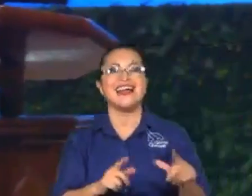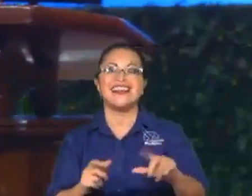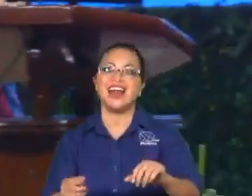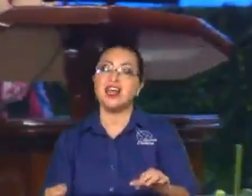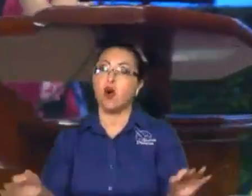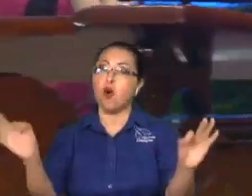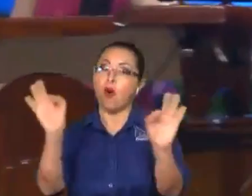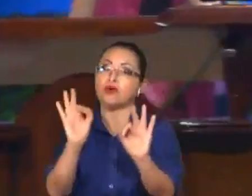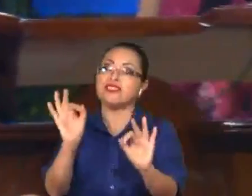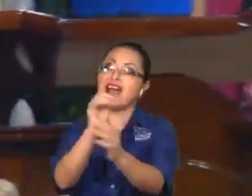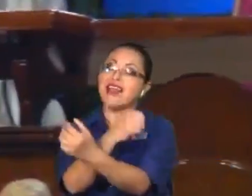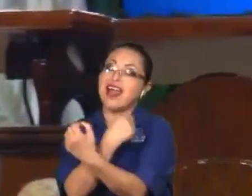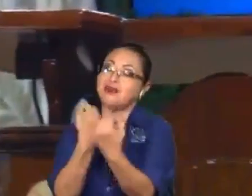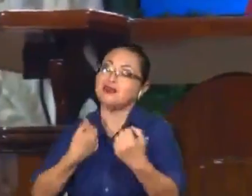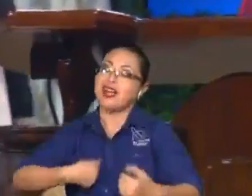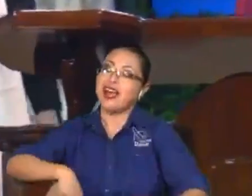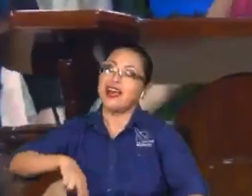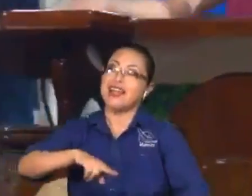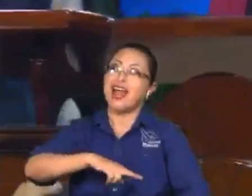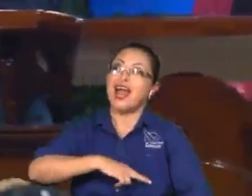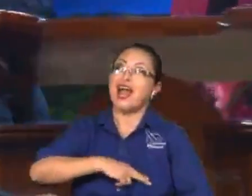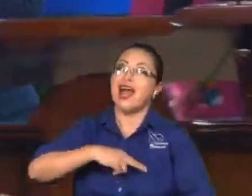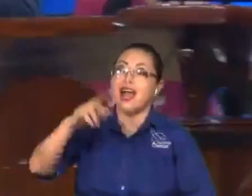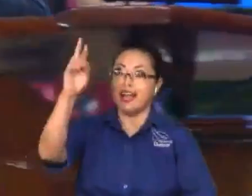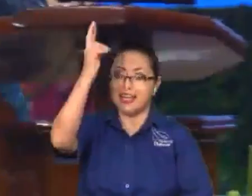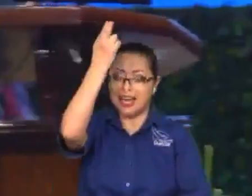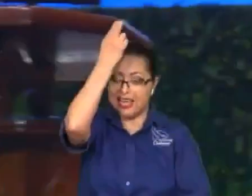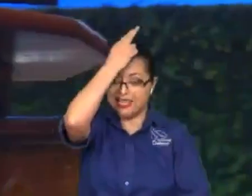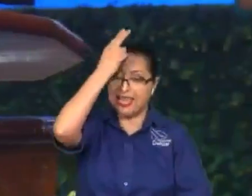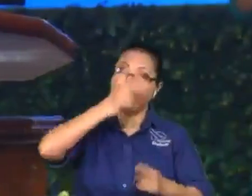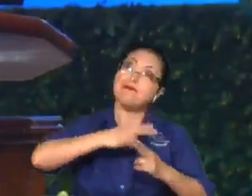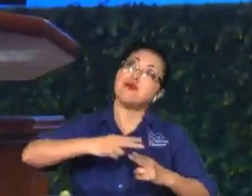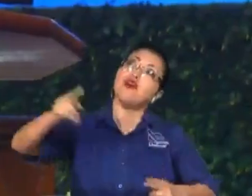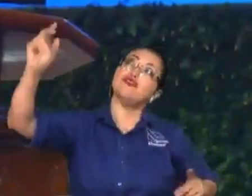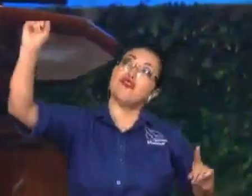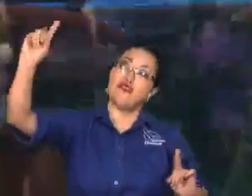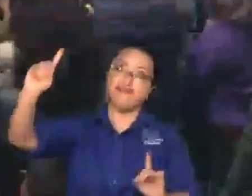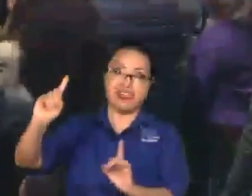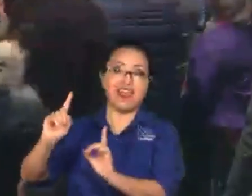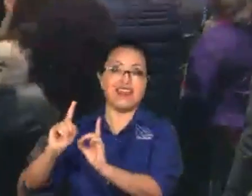lai, lai, lai, lai, lai. Oh sana, al rey que viene pronto.